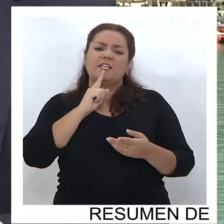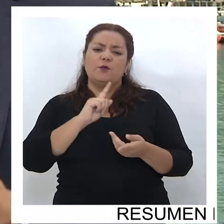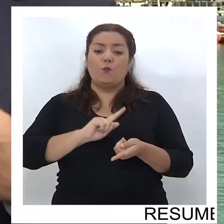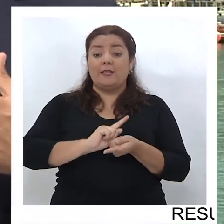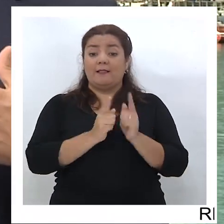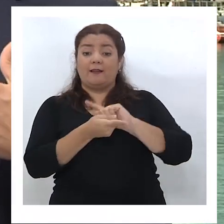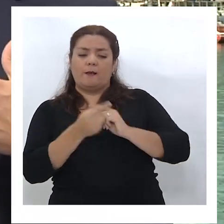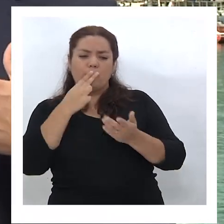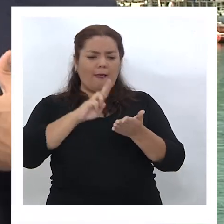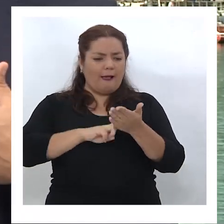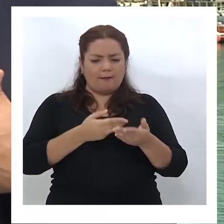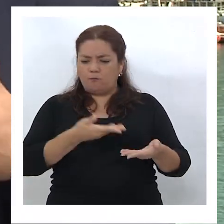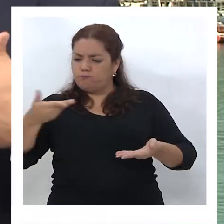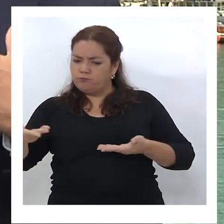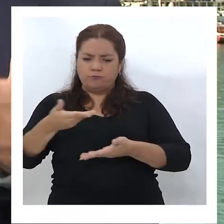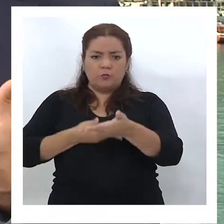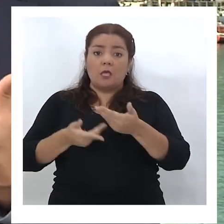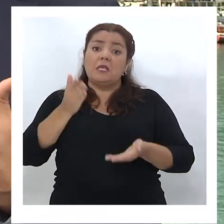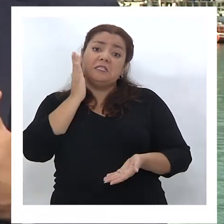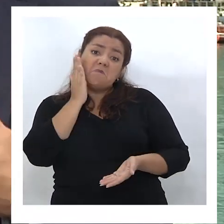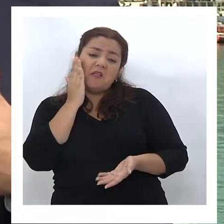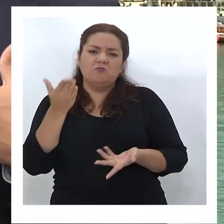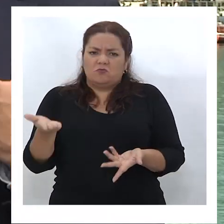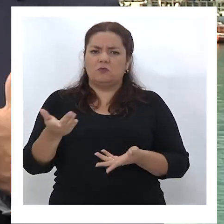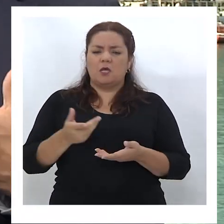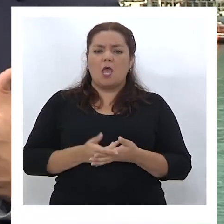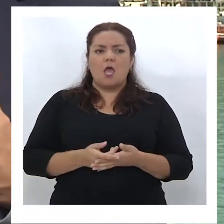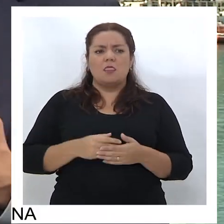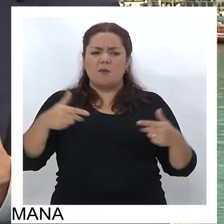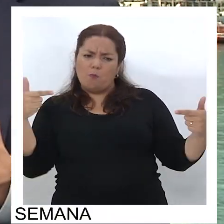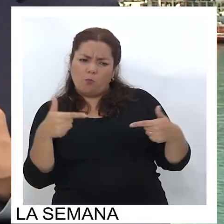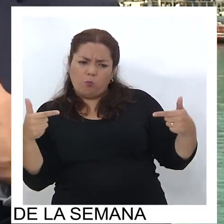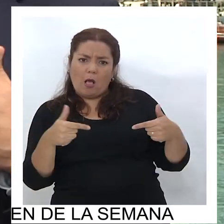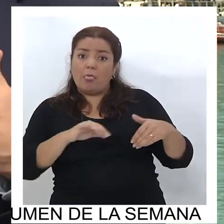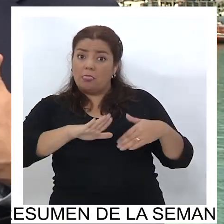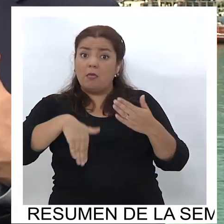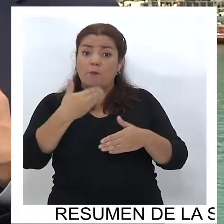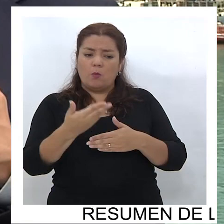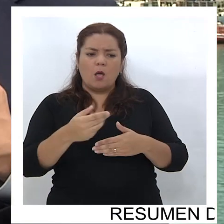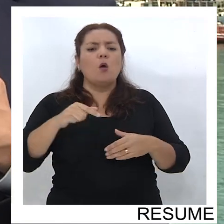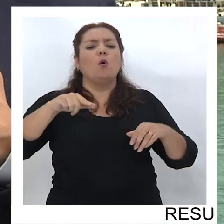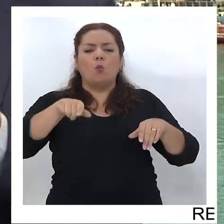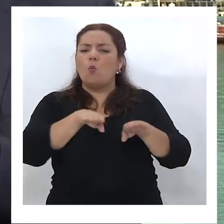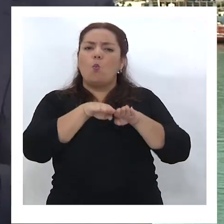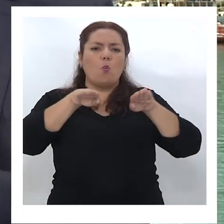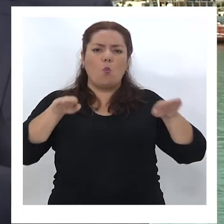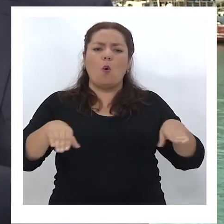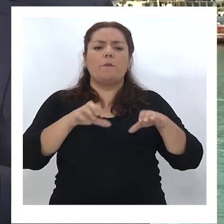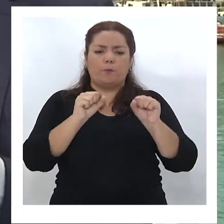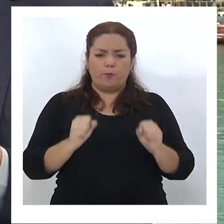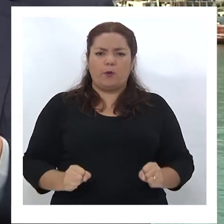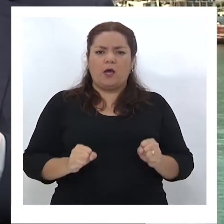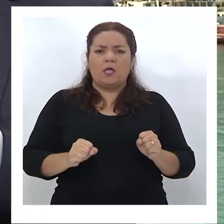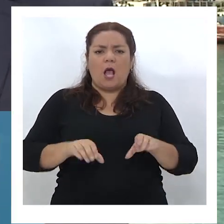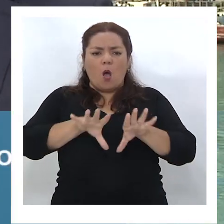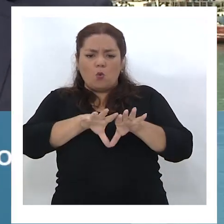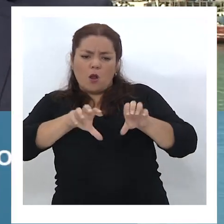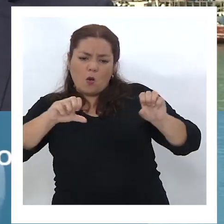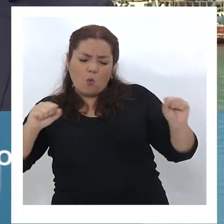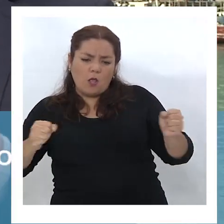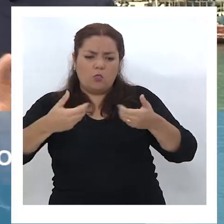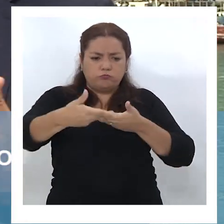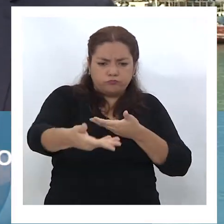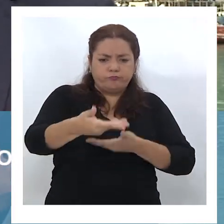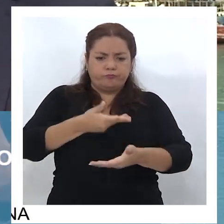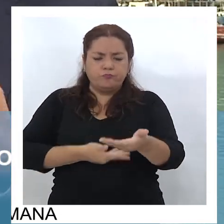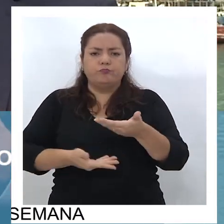afable, lo que te demuestra que incluso después de la guerra, después del conflicto, tú puedes alcanzar ciertos comunes, darte cuenta de que compartes